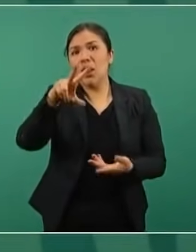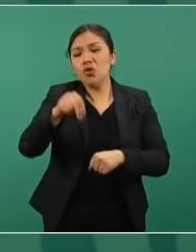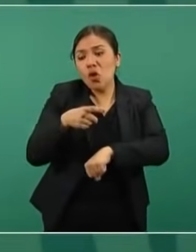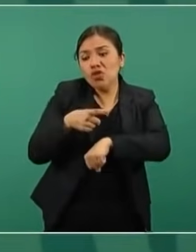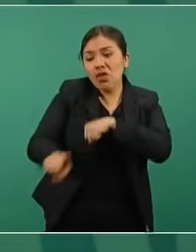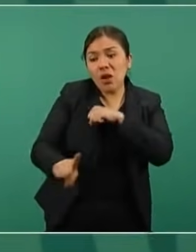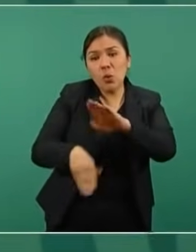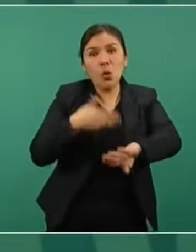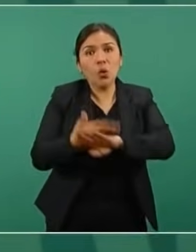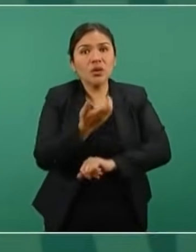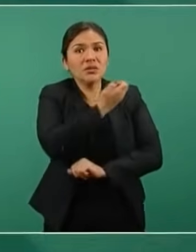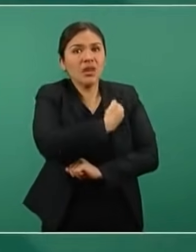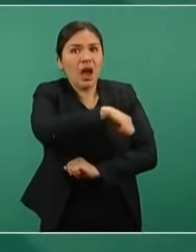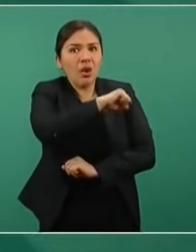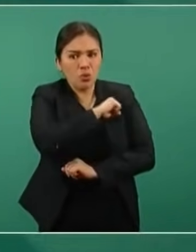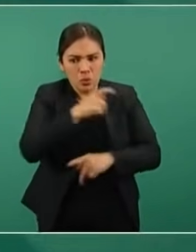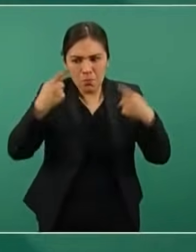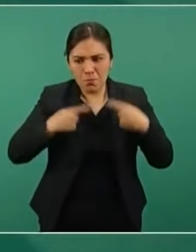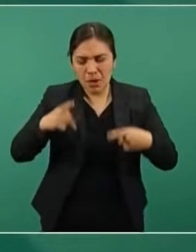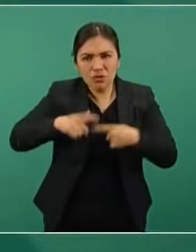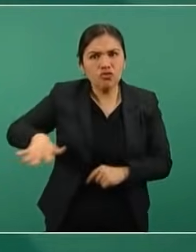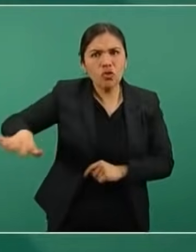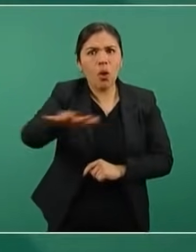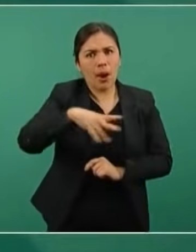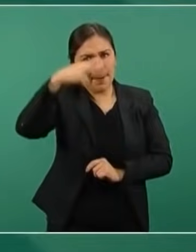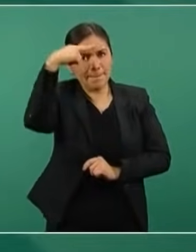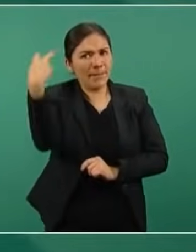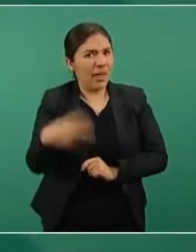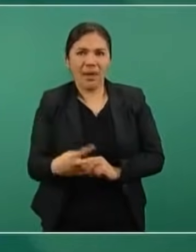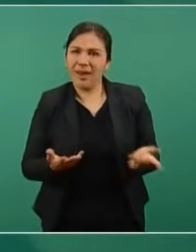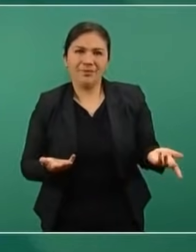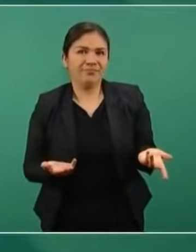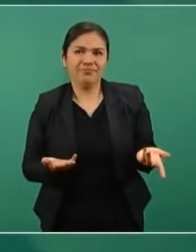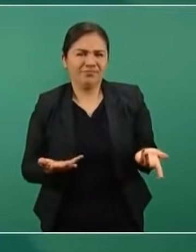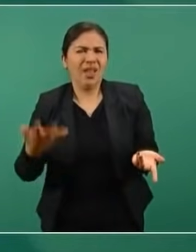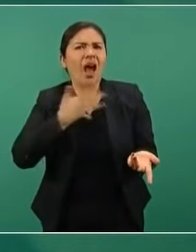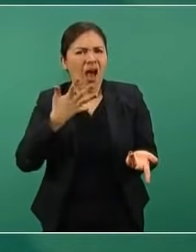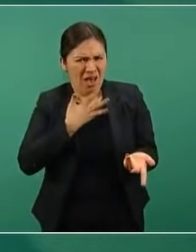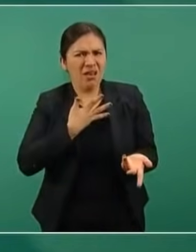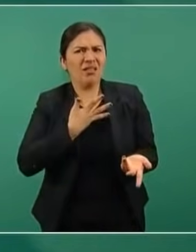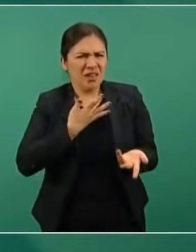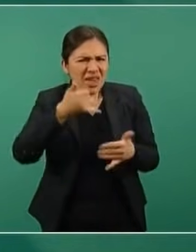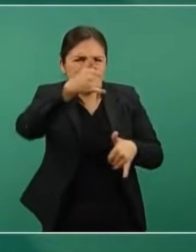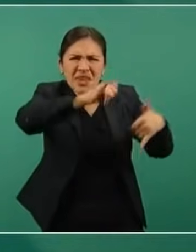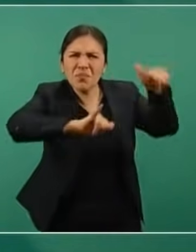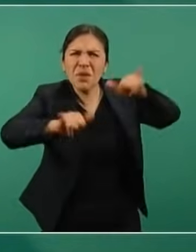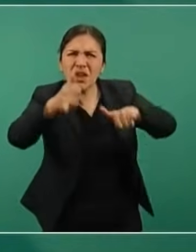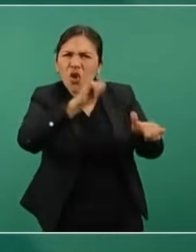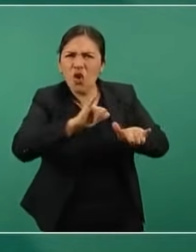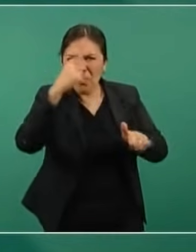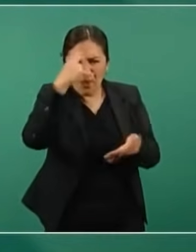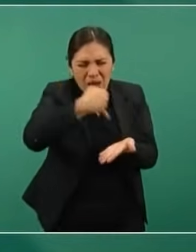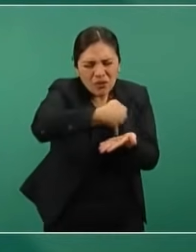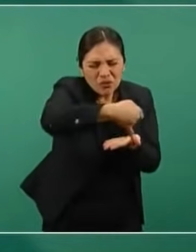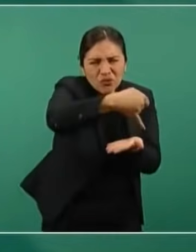salud de los mexicanos. Hay agroquímicos que